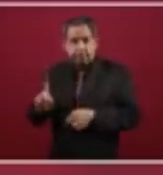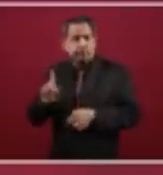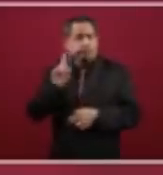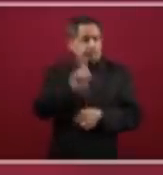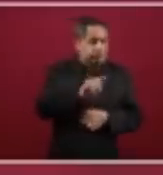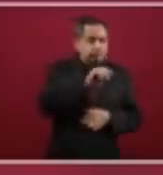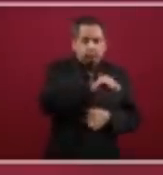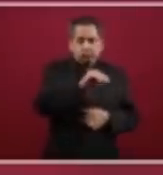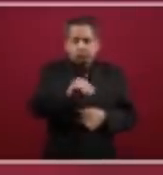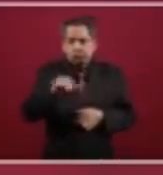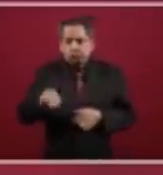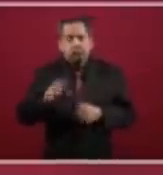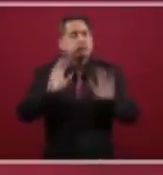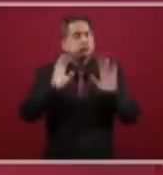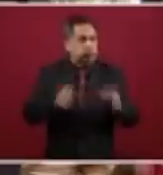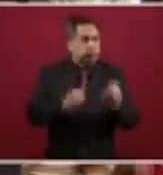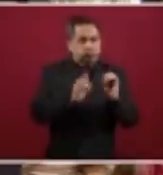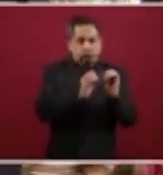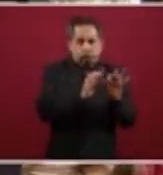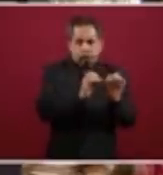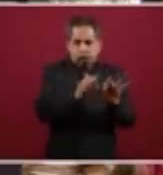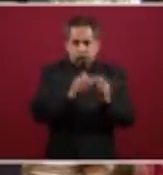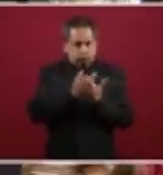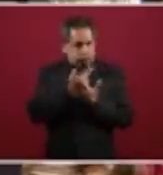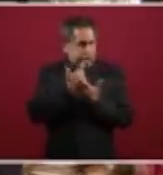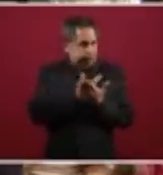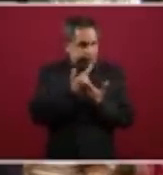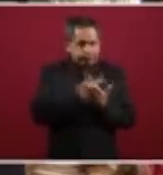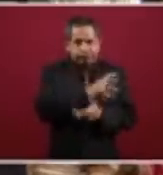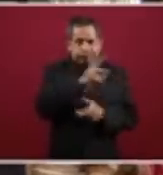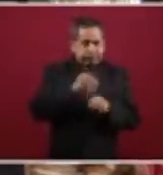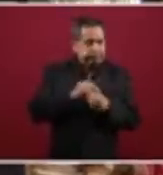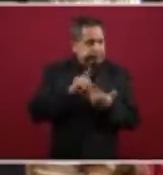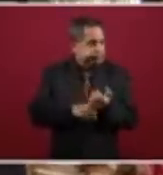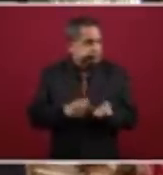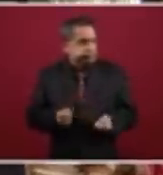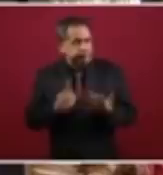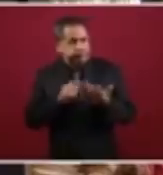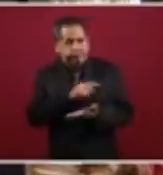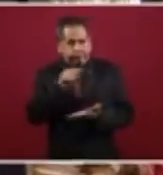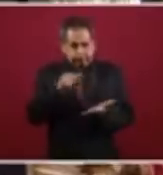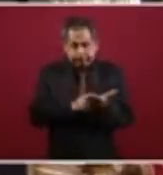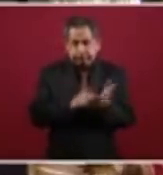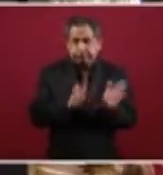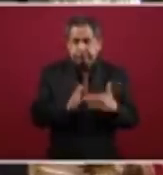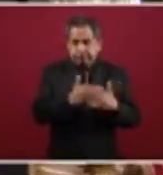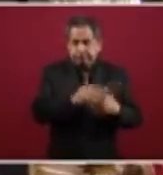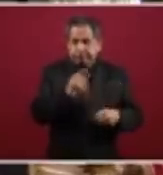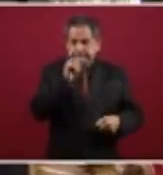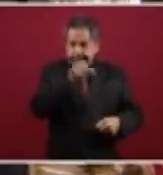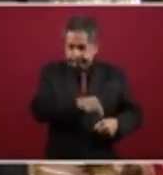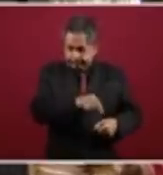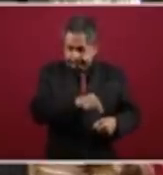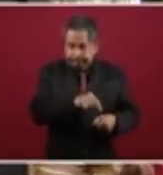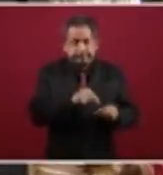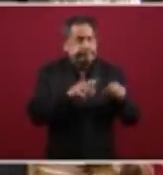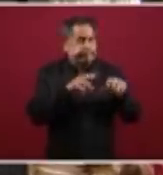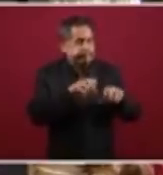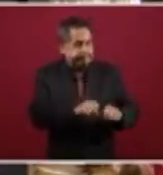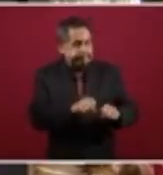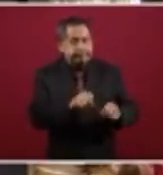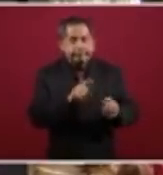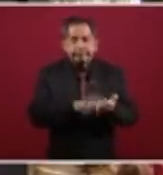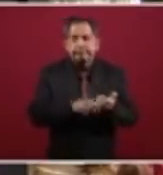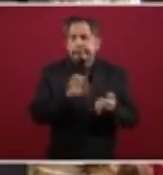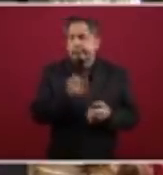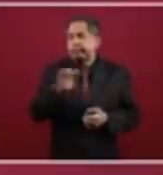un esfuerzo importante sobre el establecimiento de los centros integradores, porque los servidores